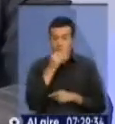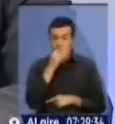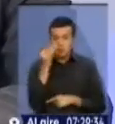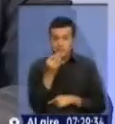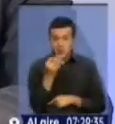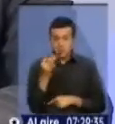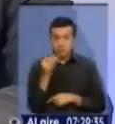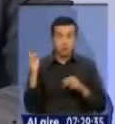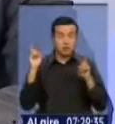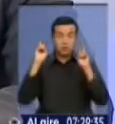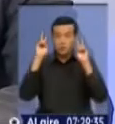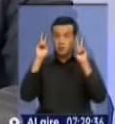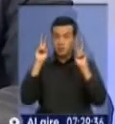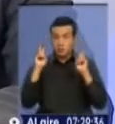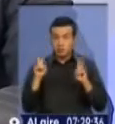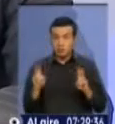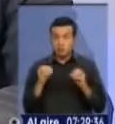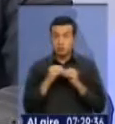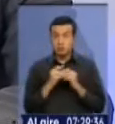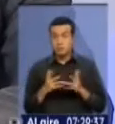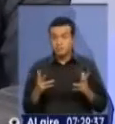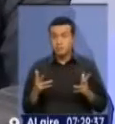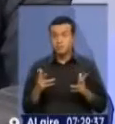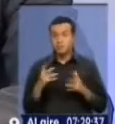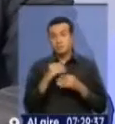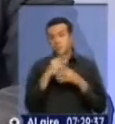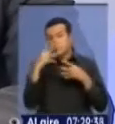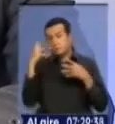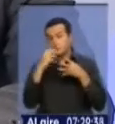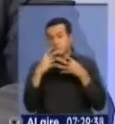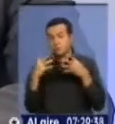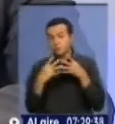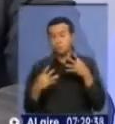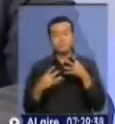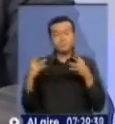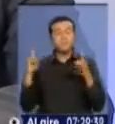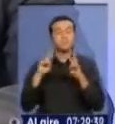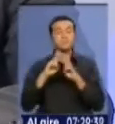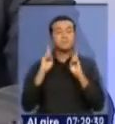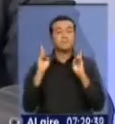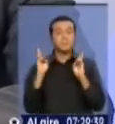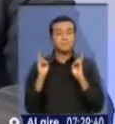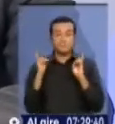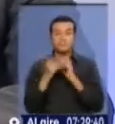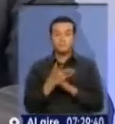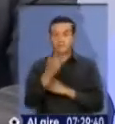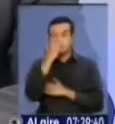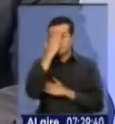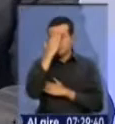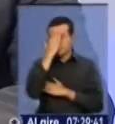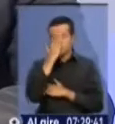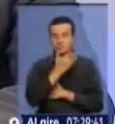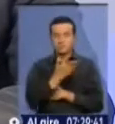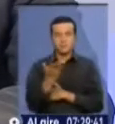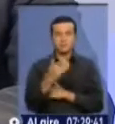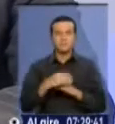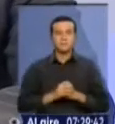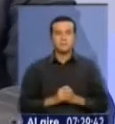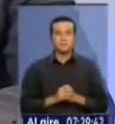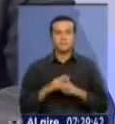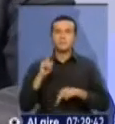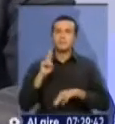estos temas tienen muchas aristas especialmente cuando concebimos el tema de